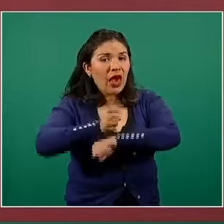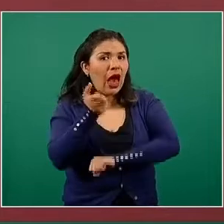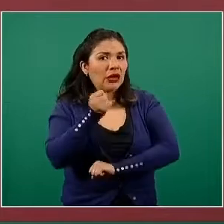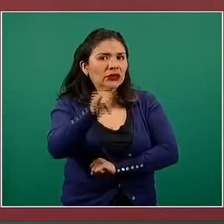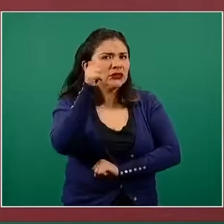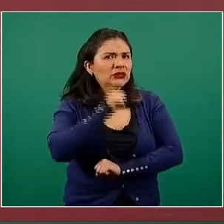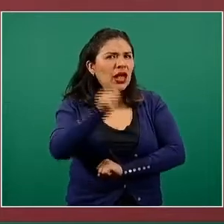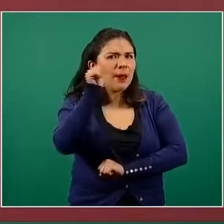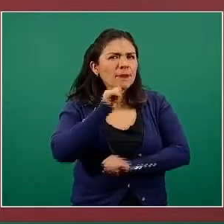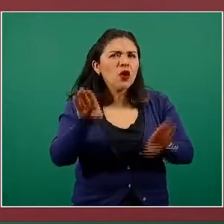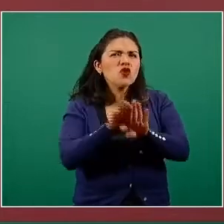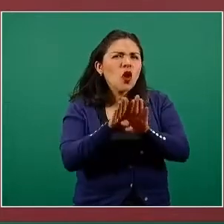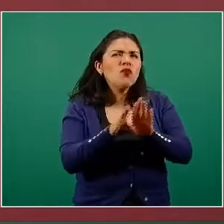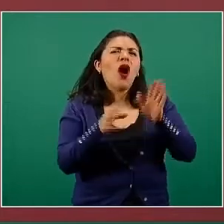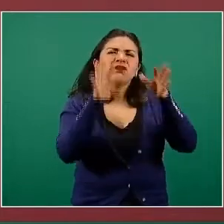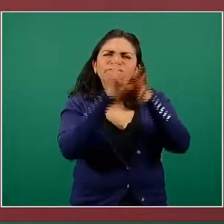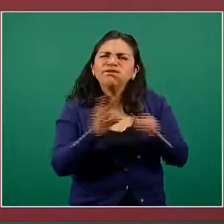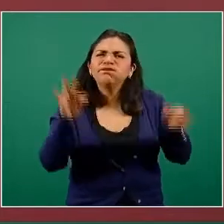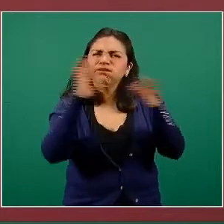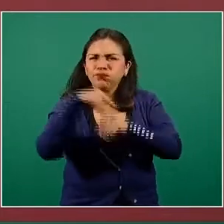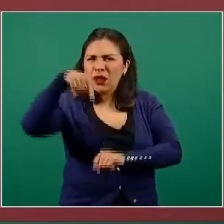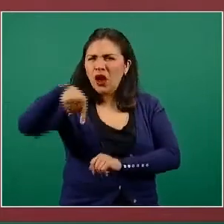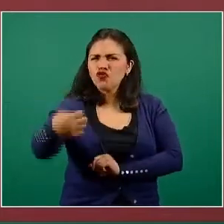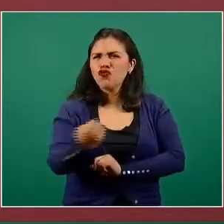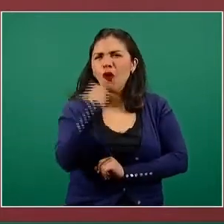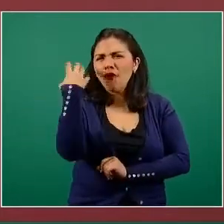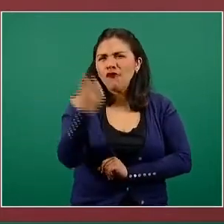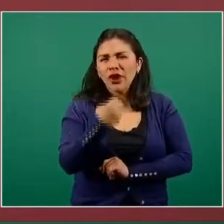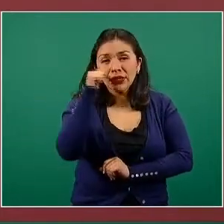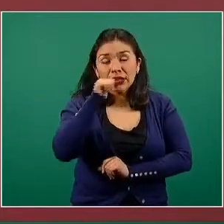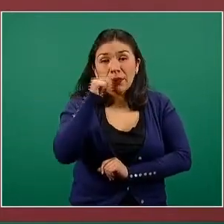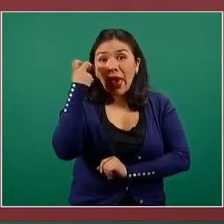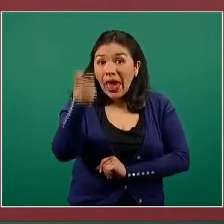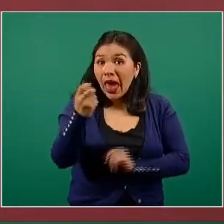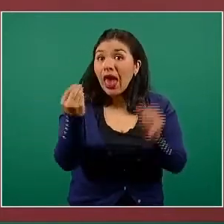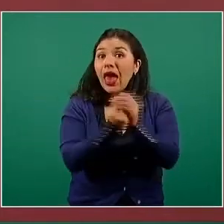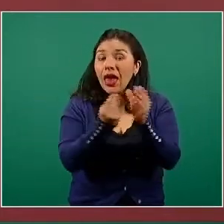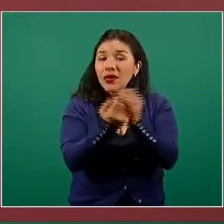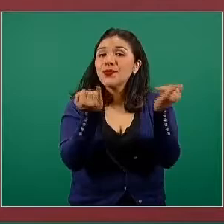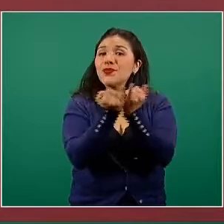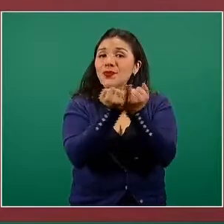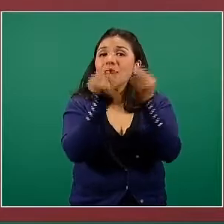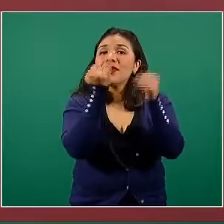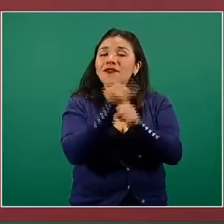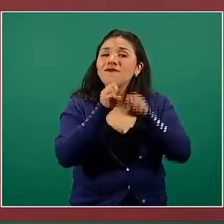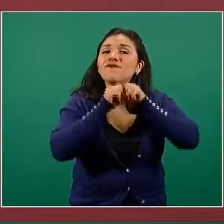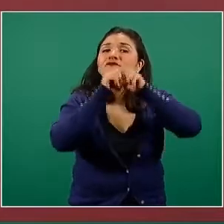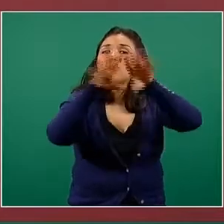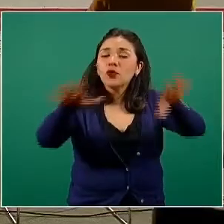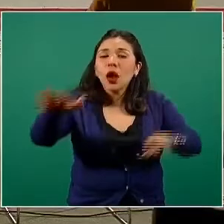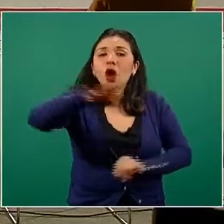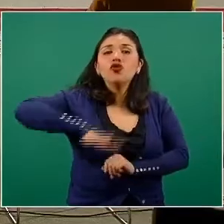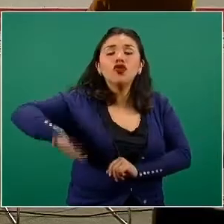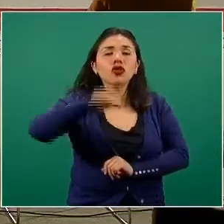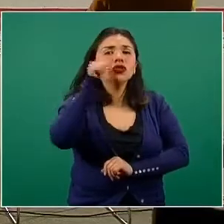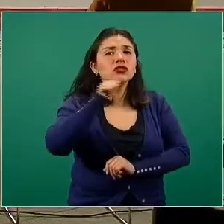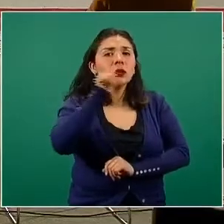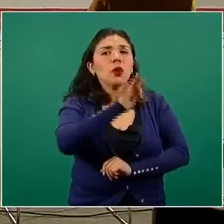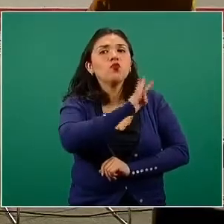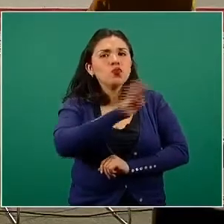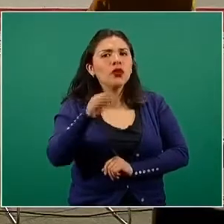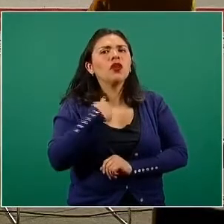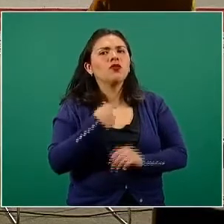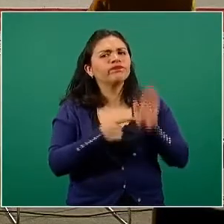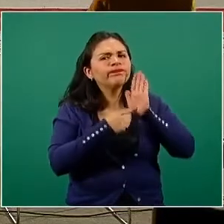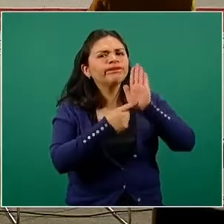las actualizaciones en esta conferencia de prensa forma parte de la información pública que en todo momento nos ha